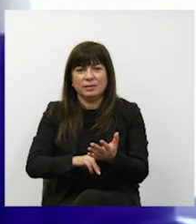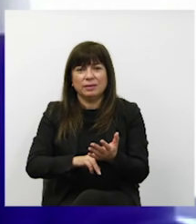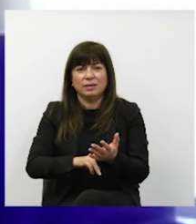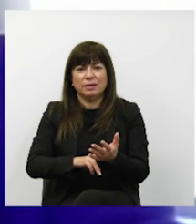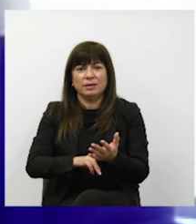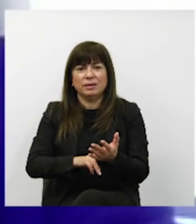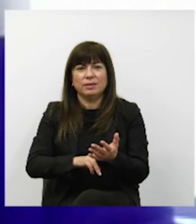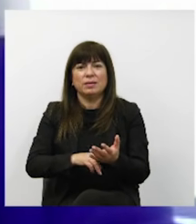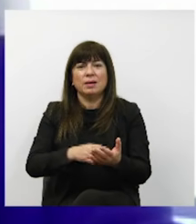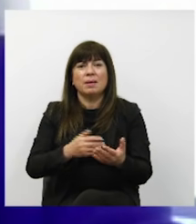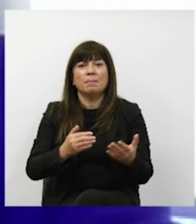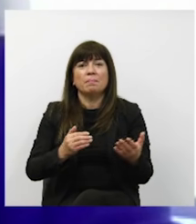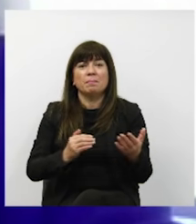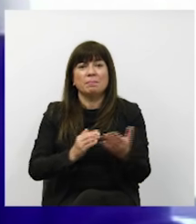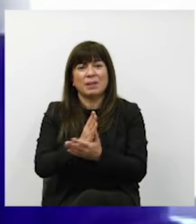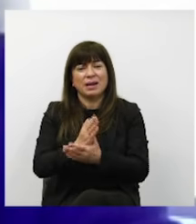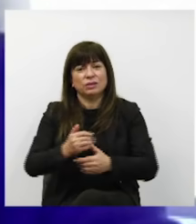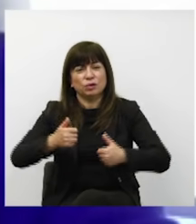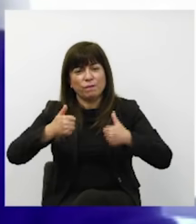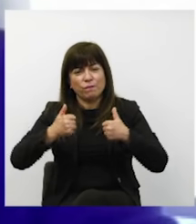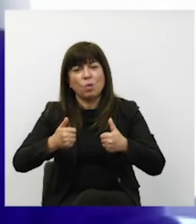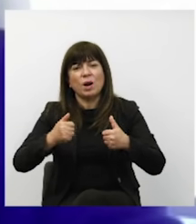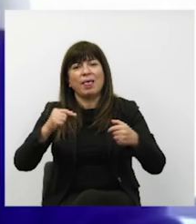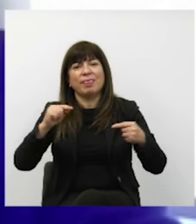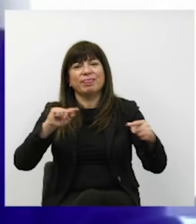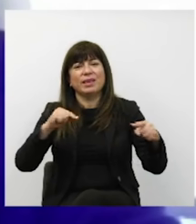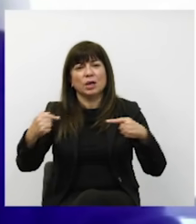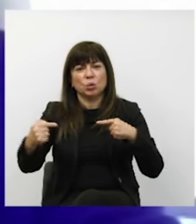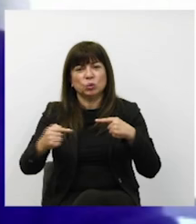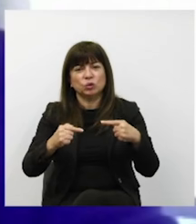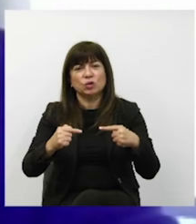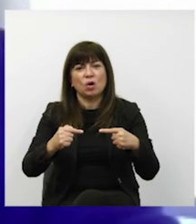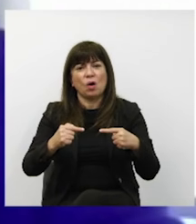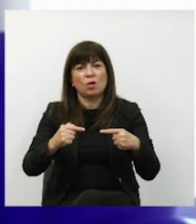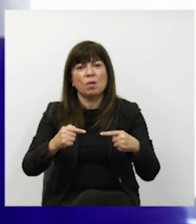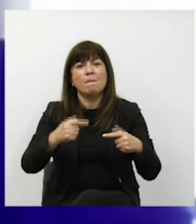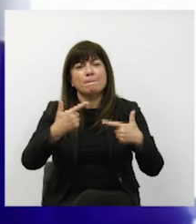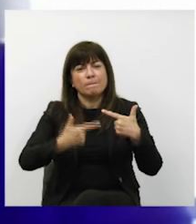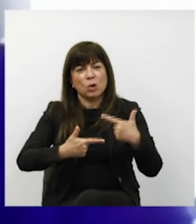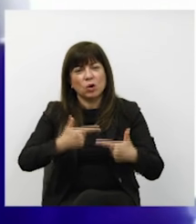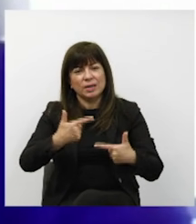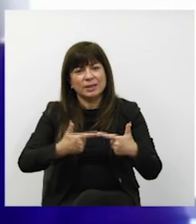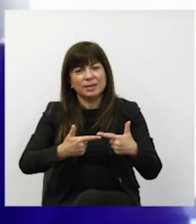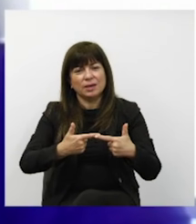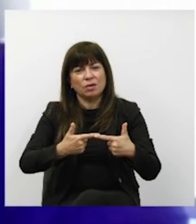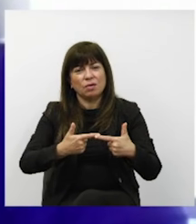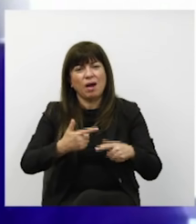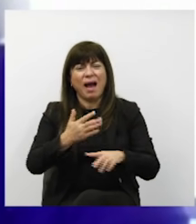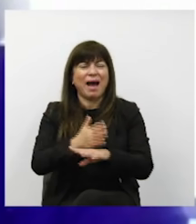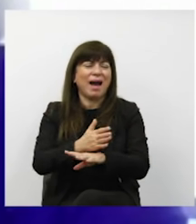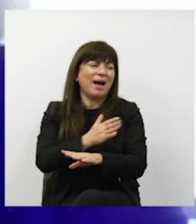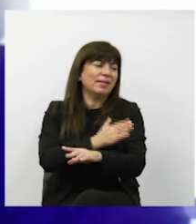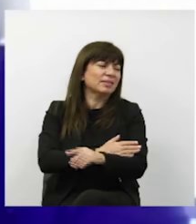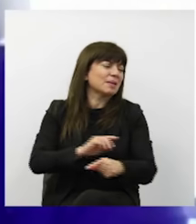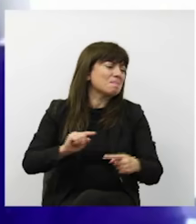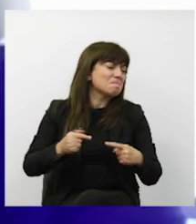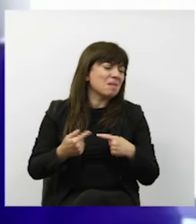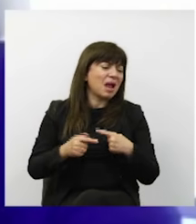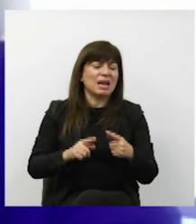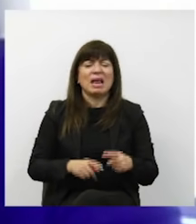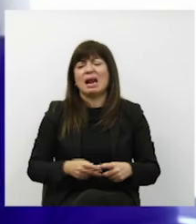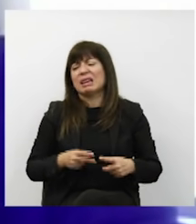proceso constituyente partiéramos por tener una buena discusión sobre el régimen político, antes de agarrarnos por los temas dogmáticos, los derechos,